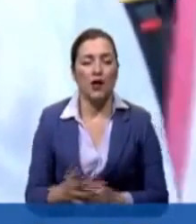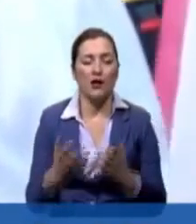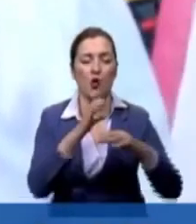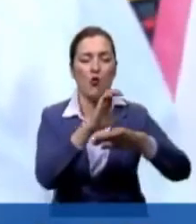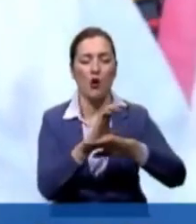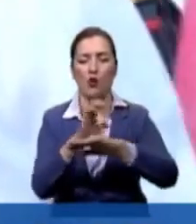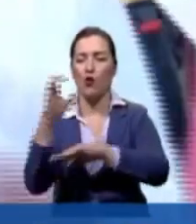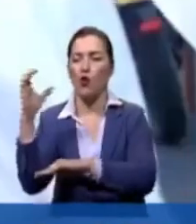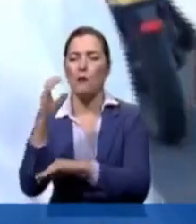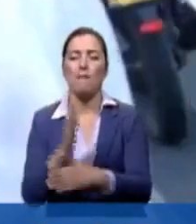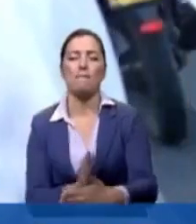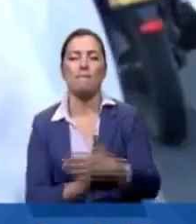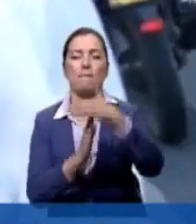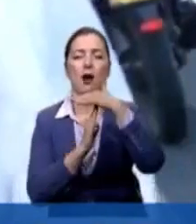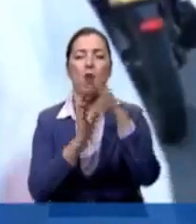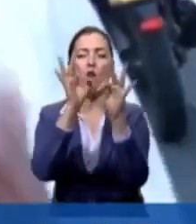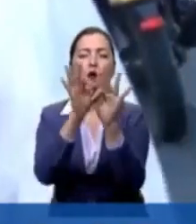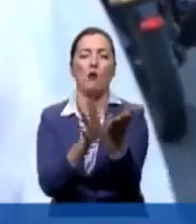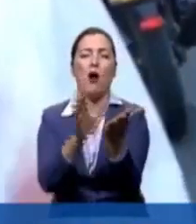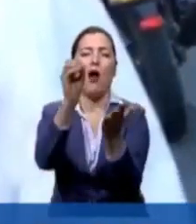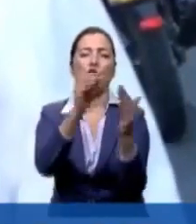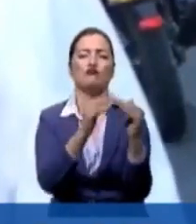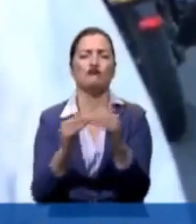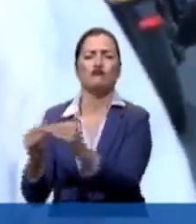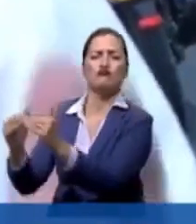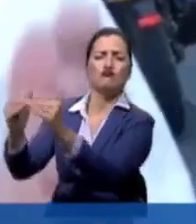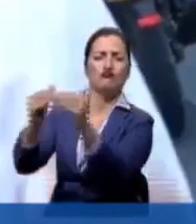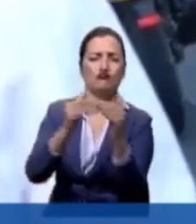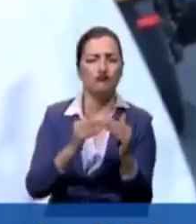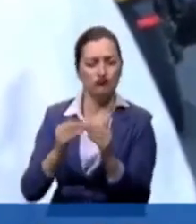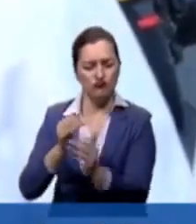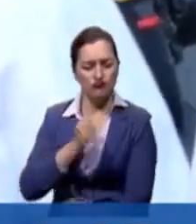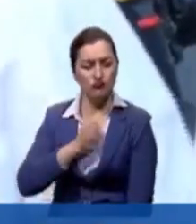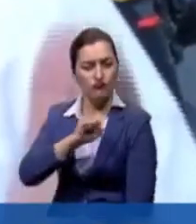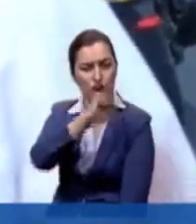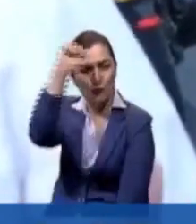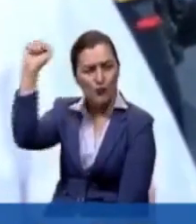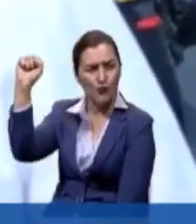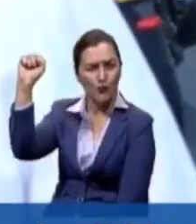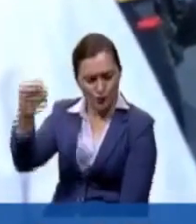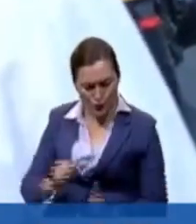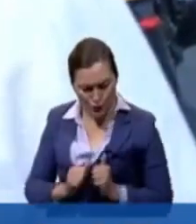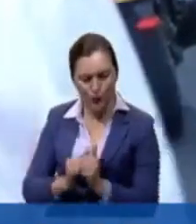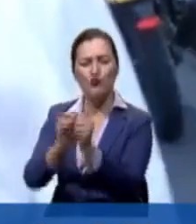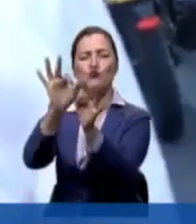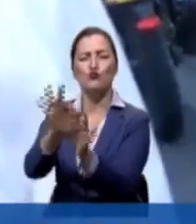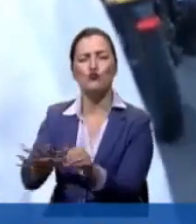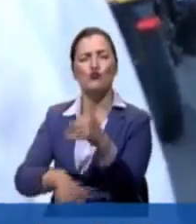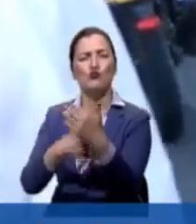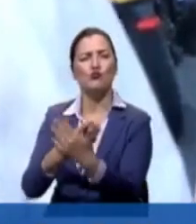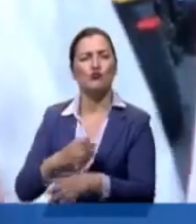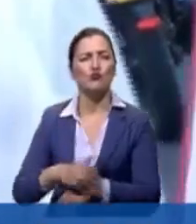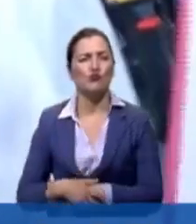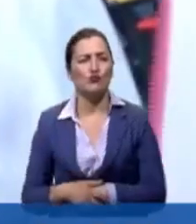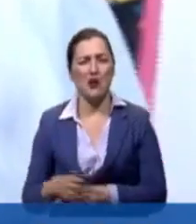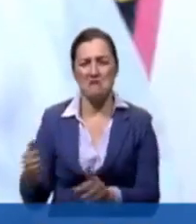exista la paz y que como pueblos hermanos la democracia se ejerza como un derecho y que nos una a los pueblos, que no permitamos